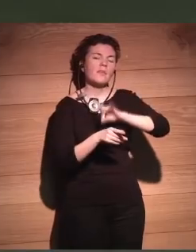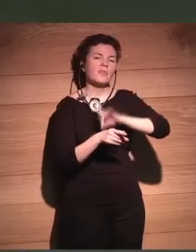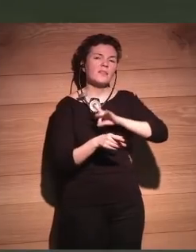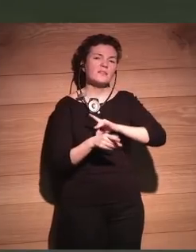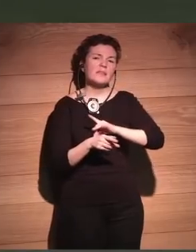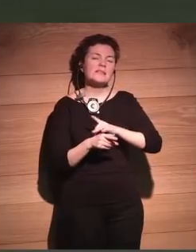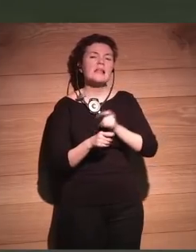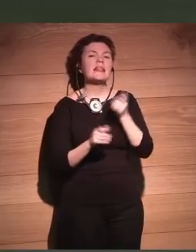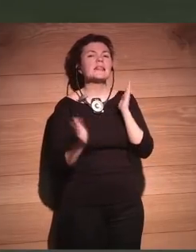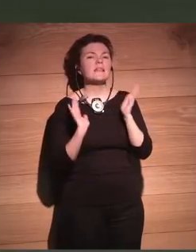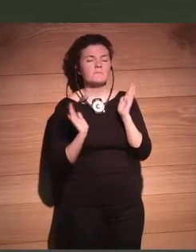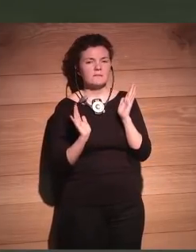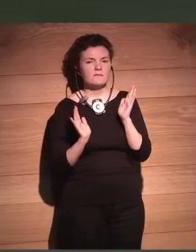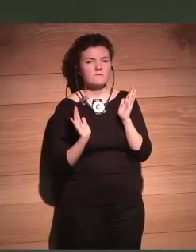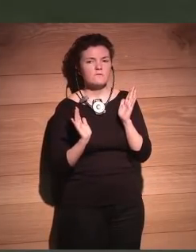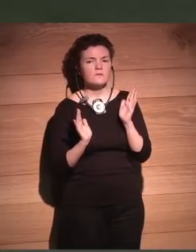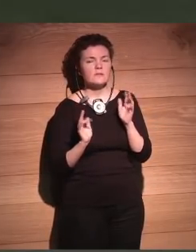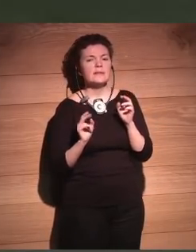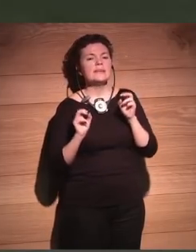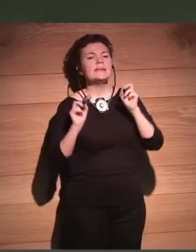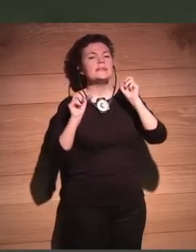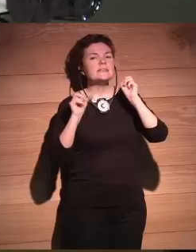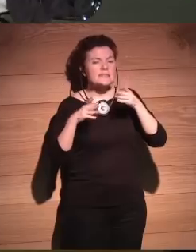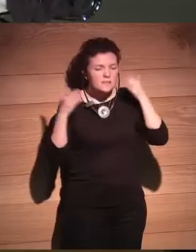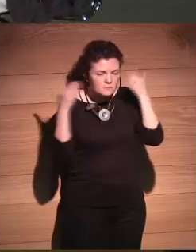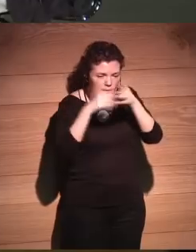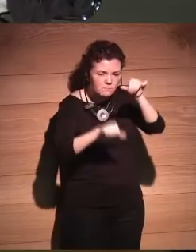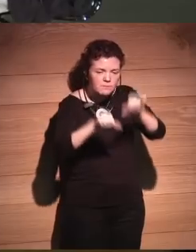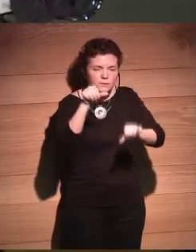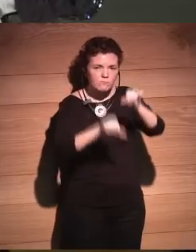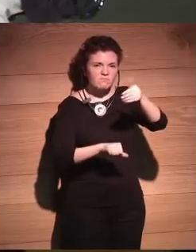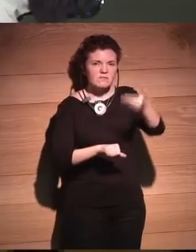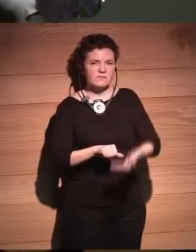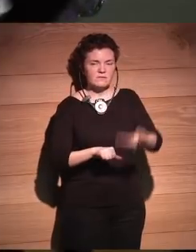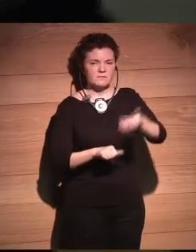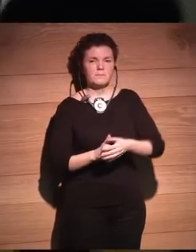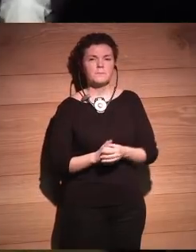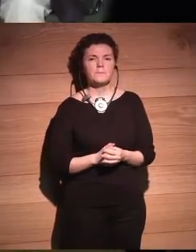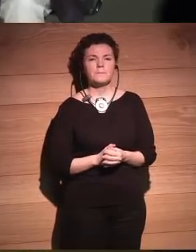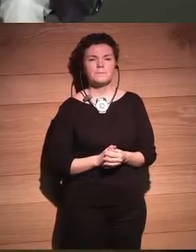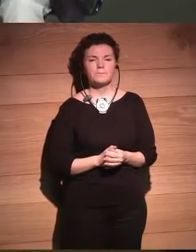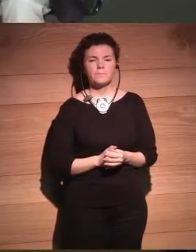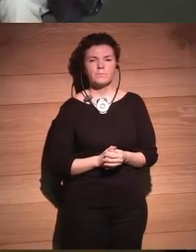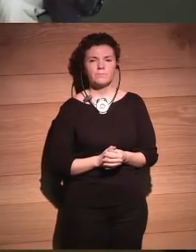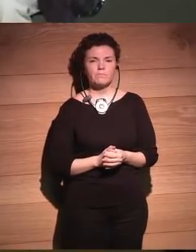el tratamiento sin un enfoque quirúrgico demasiado problemático.